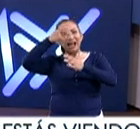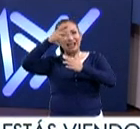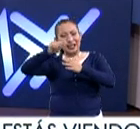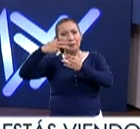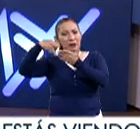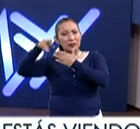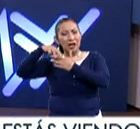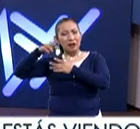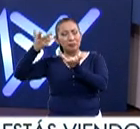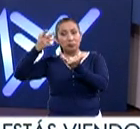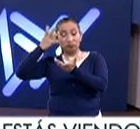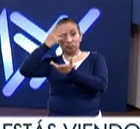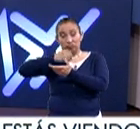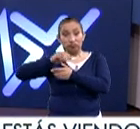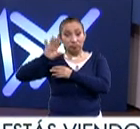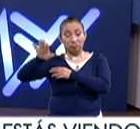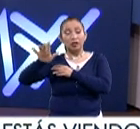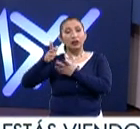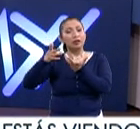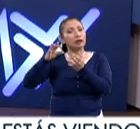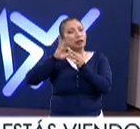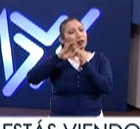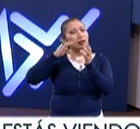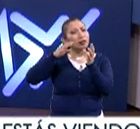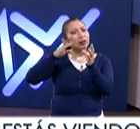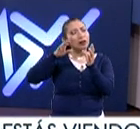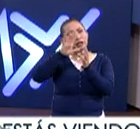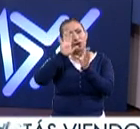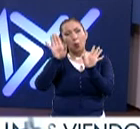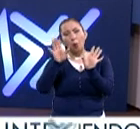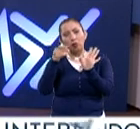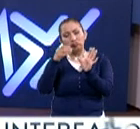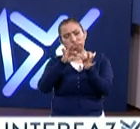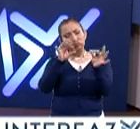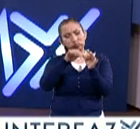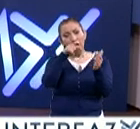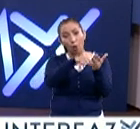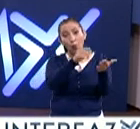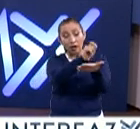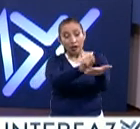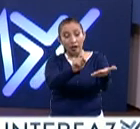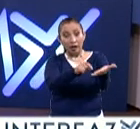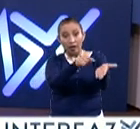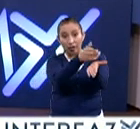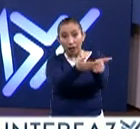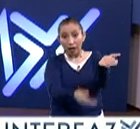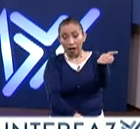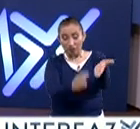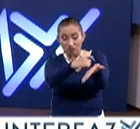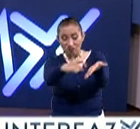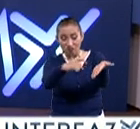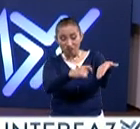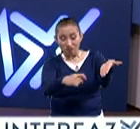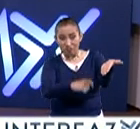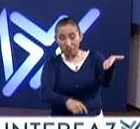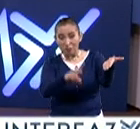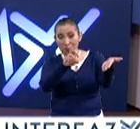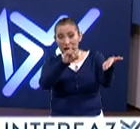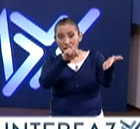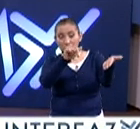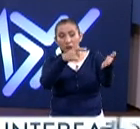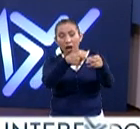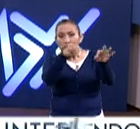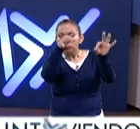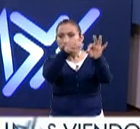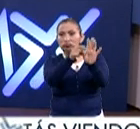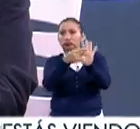pintor metafísico increíble, y bueno, pues está además planteado en un texto, en unos cuantos versos, pero con una